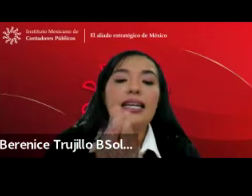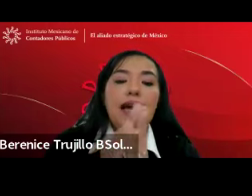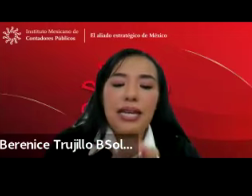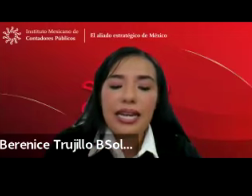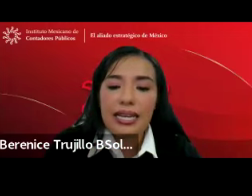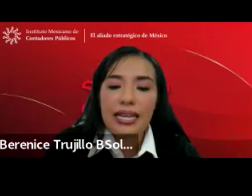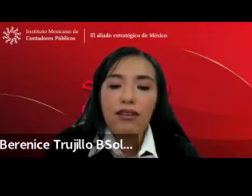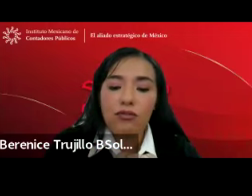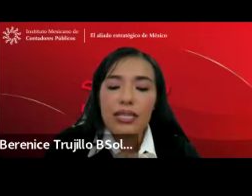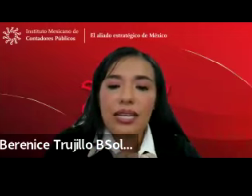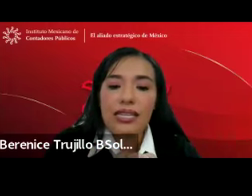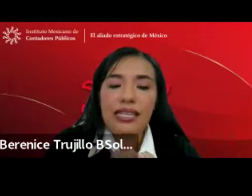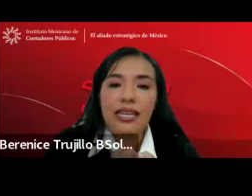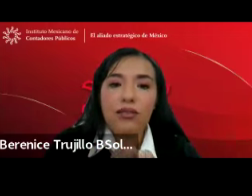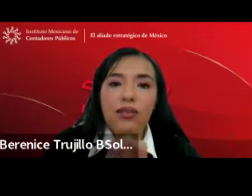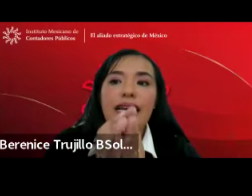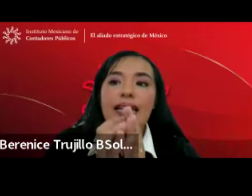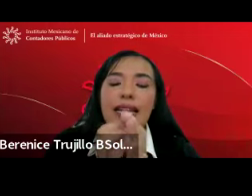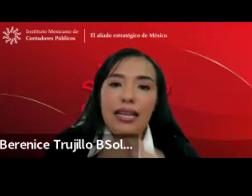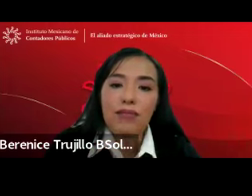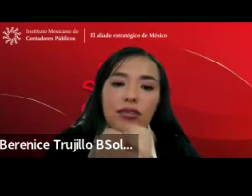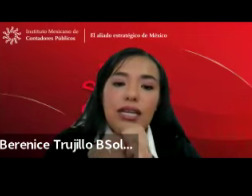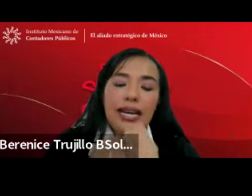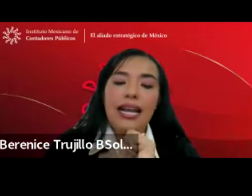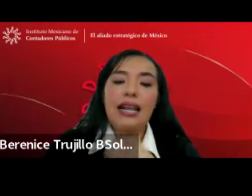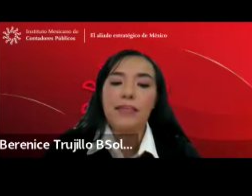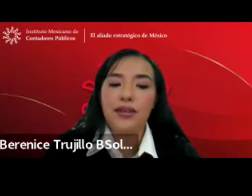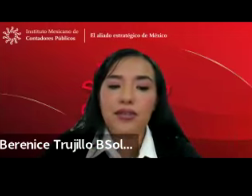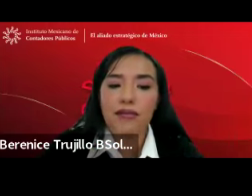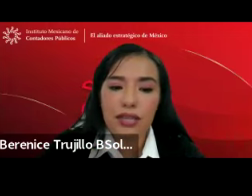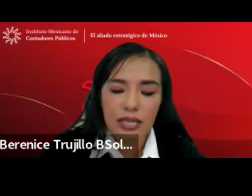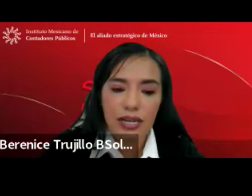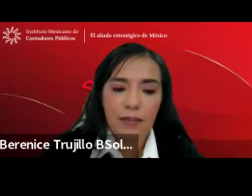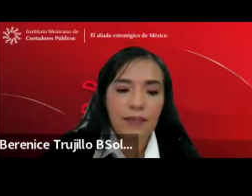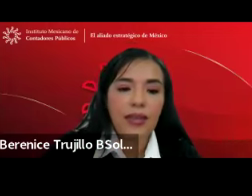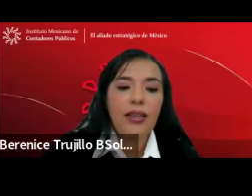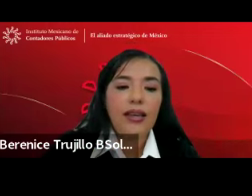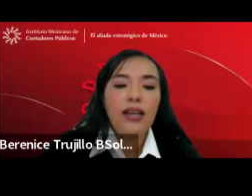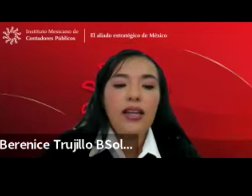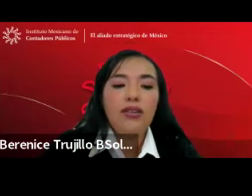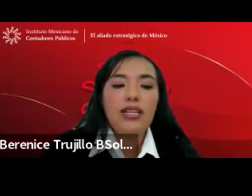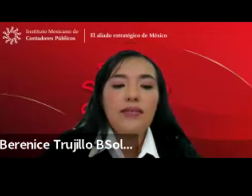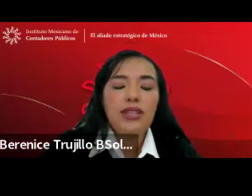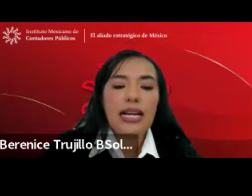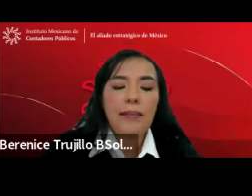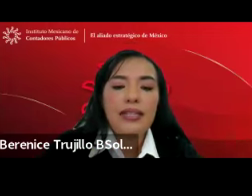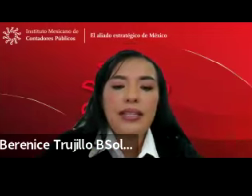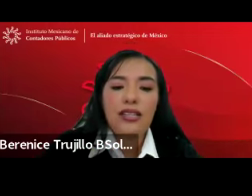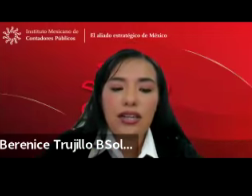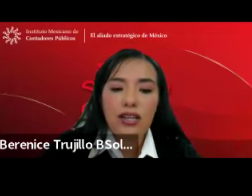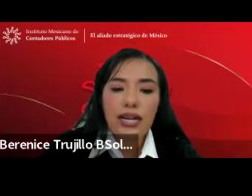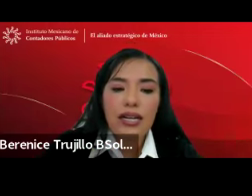Entonces, también aquí ya nos va a estar diciendo que tenemos que llegar a la persona física. Luego tenemos